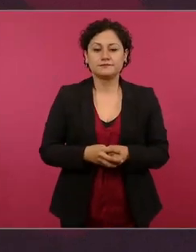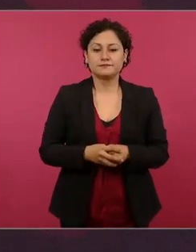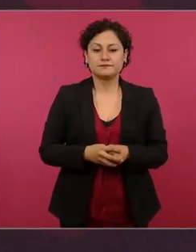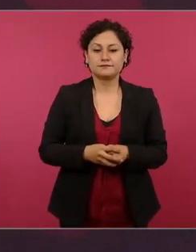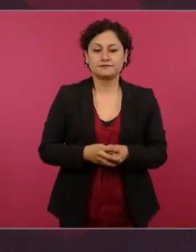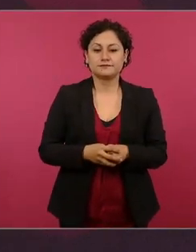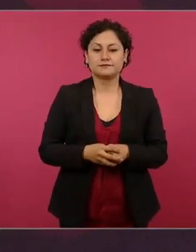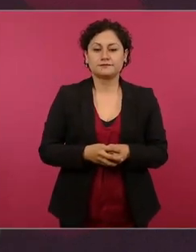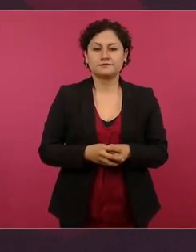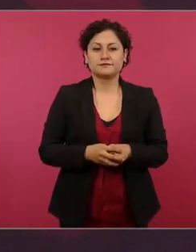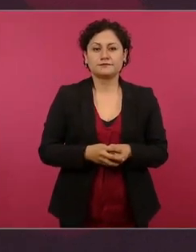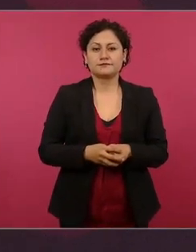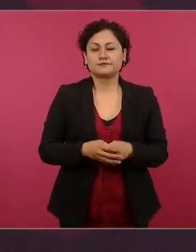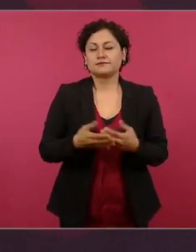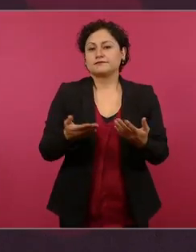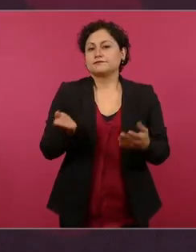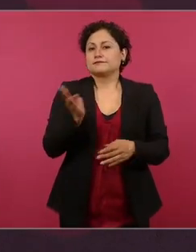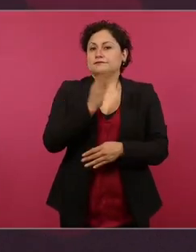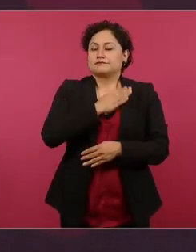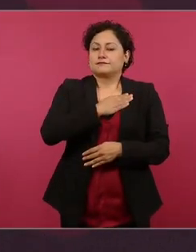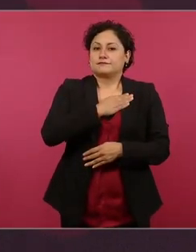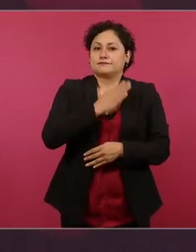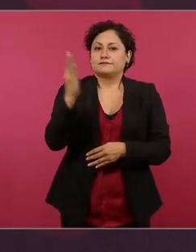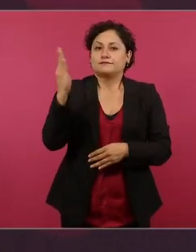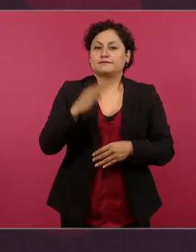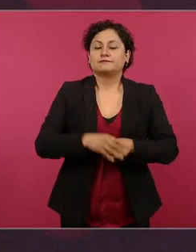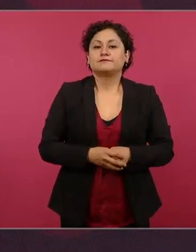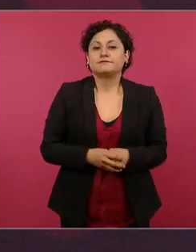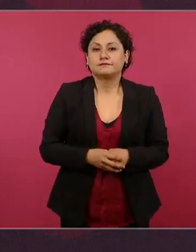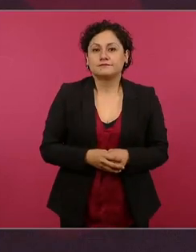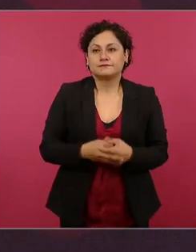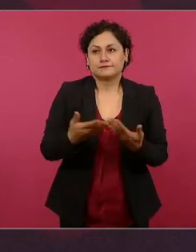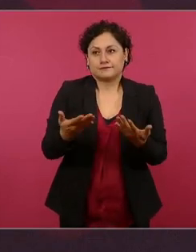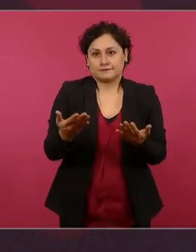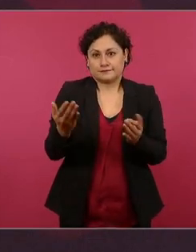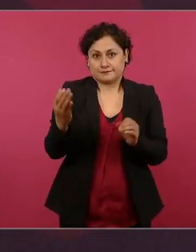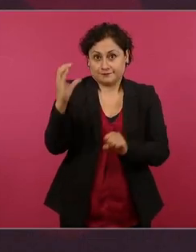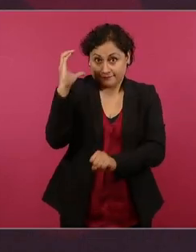Bueno, pues todavía no es el final,